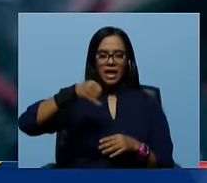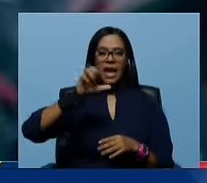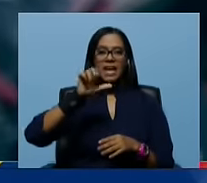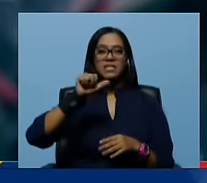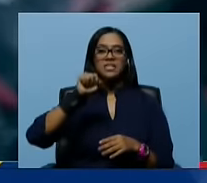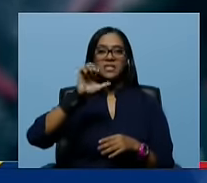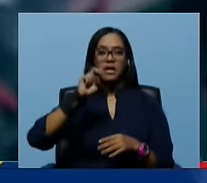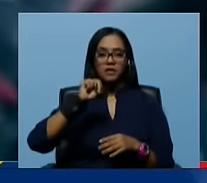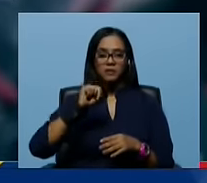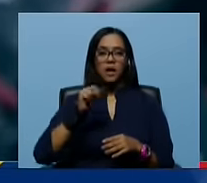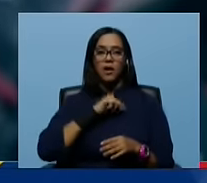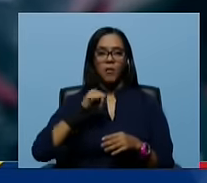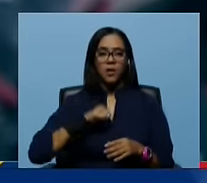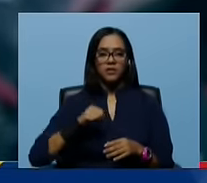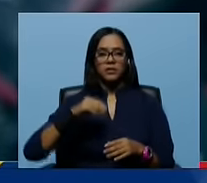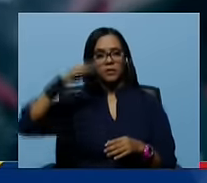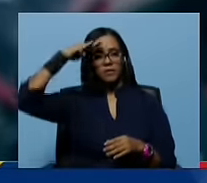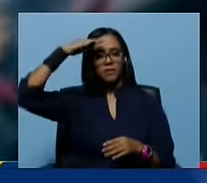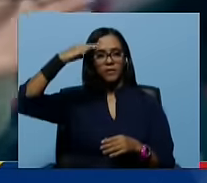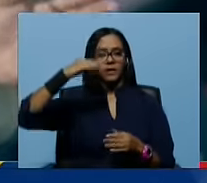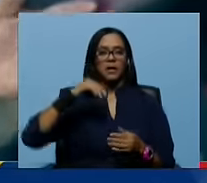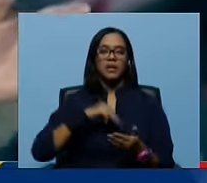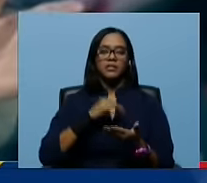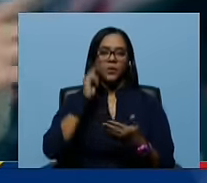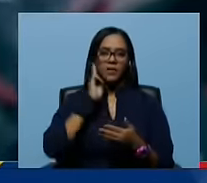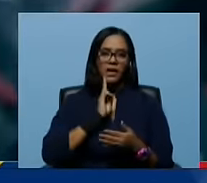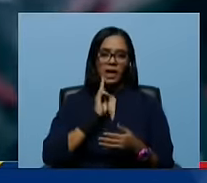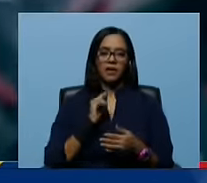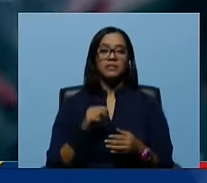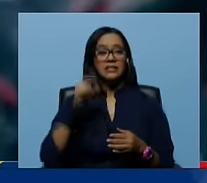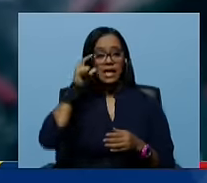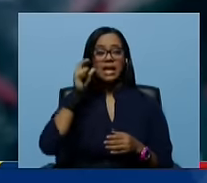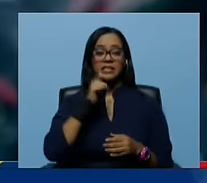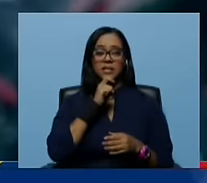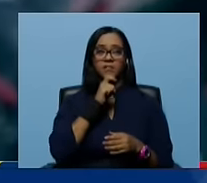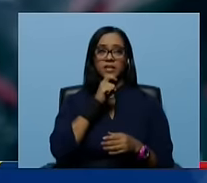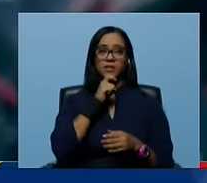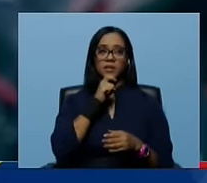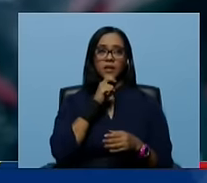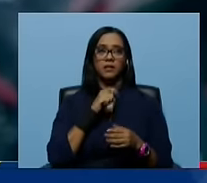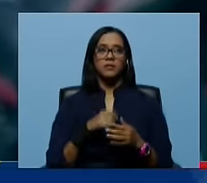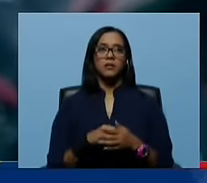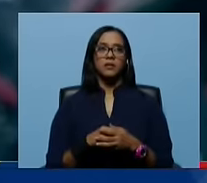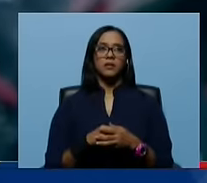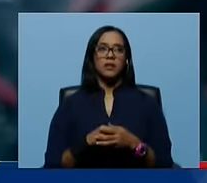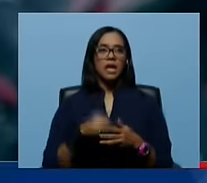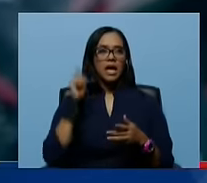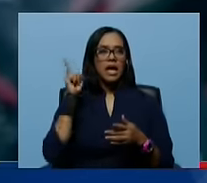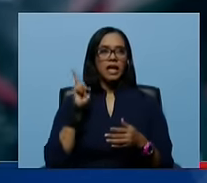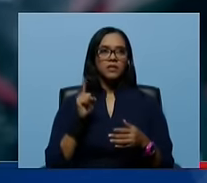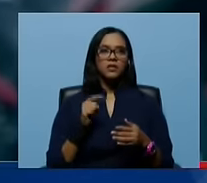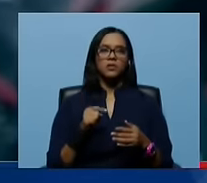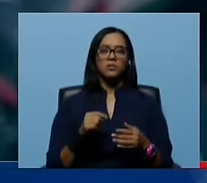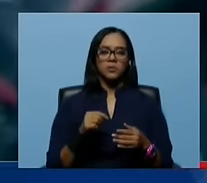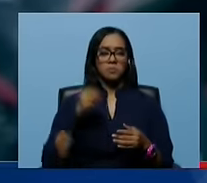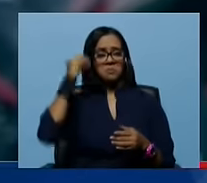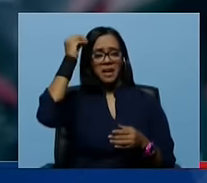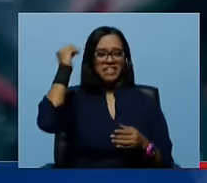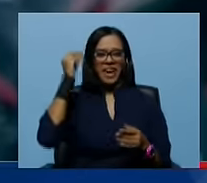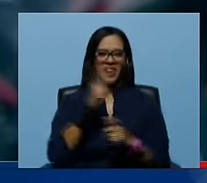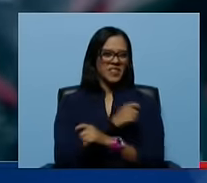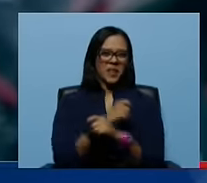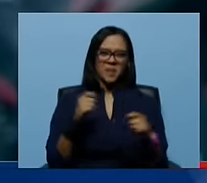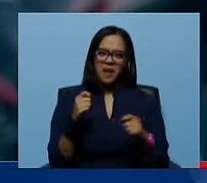Fuerza Armada Nacional Bolivariana, días difíciles. Ellos dieron por terminada la